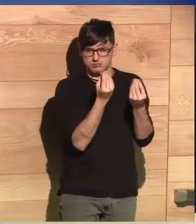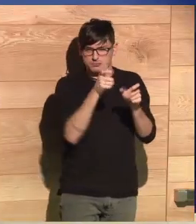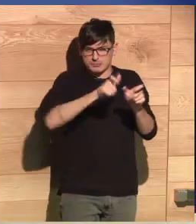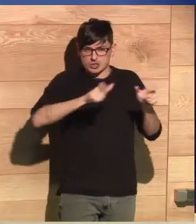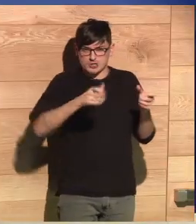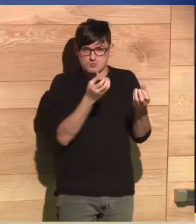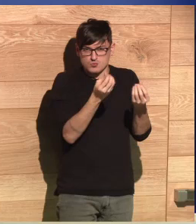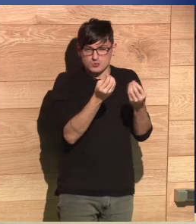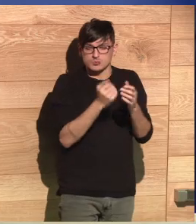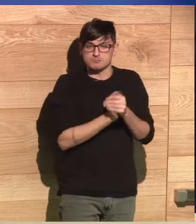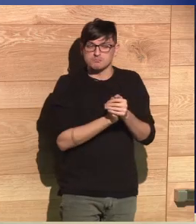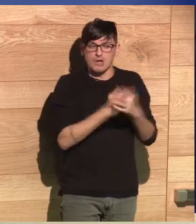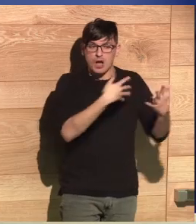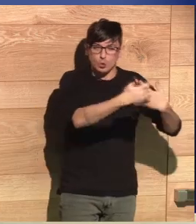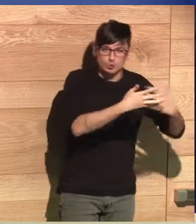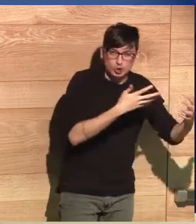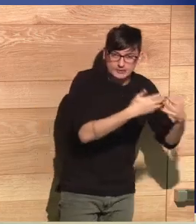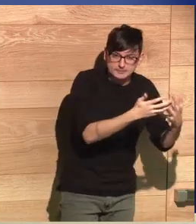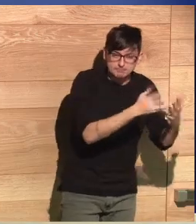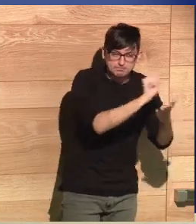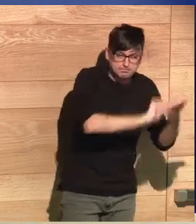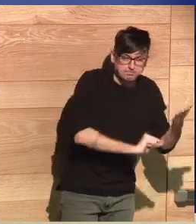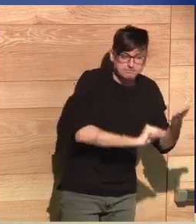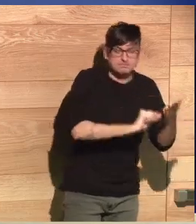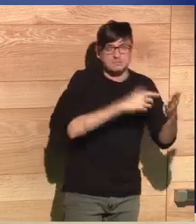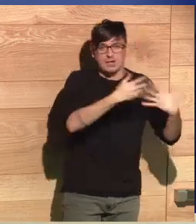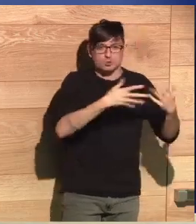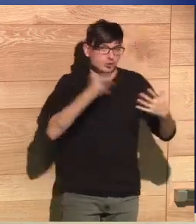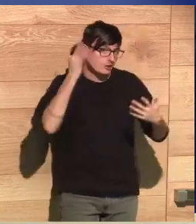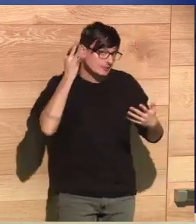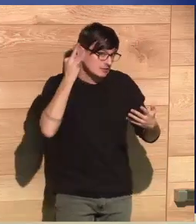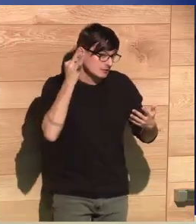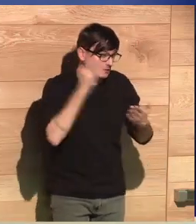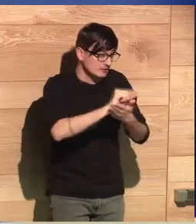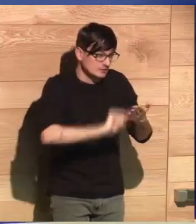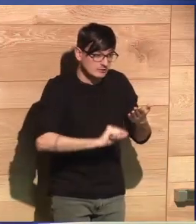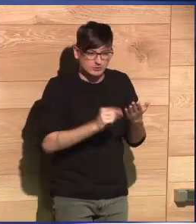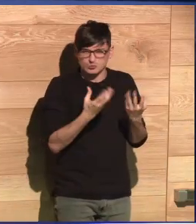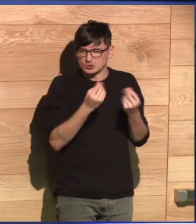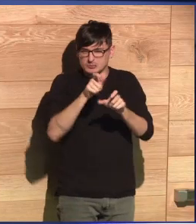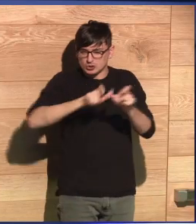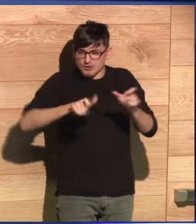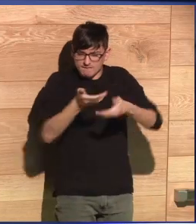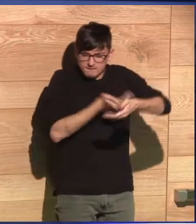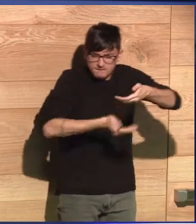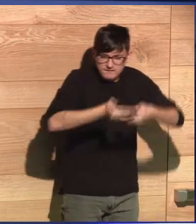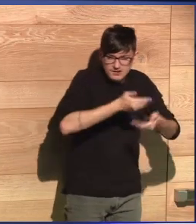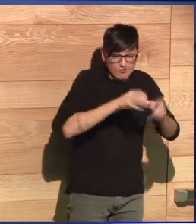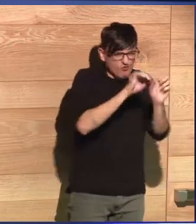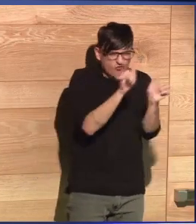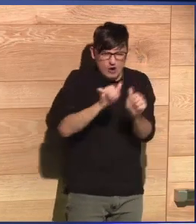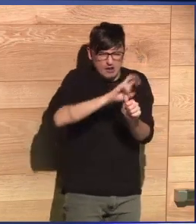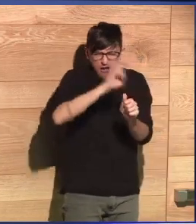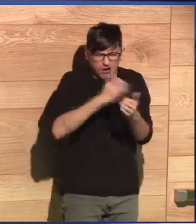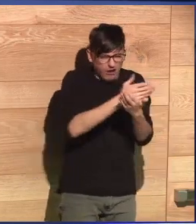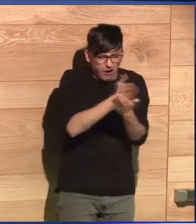gente. Tanto los autores y las autoras como muchísima gente que ha colaborado de otras 1000 maneras, la verdad,